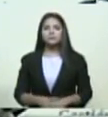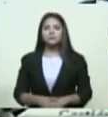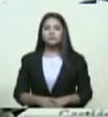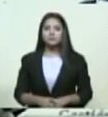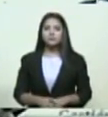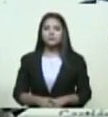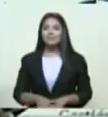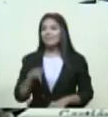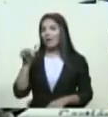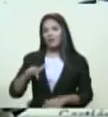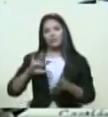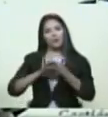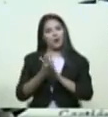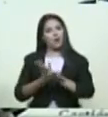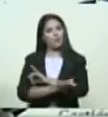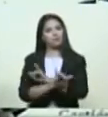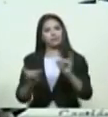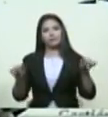esto se acabó aquí.